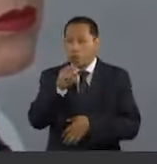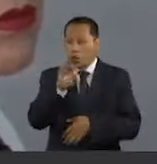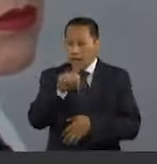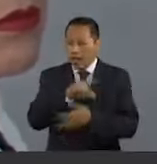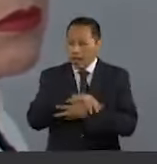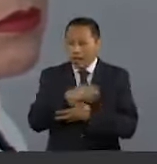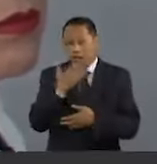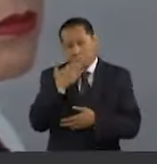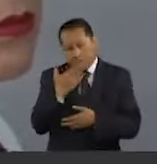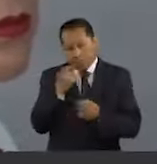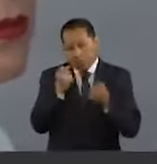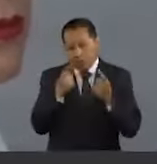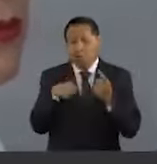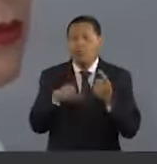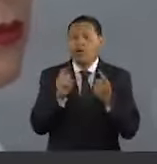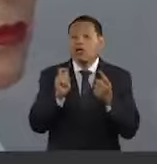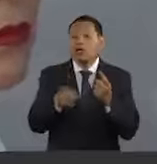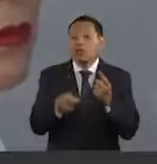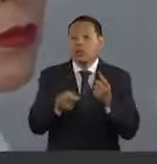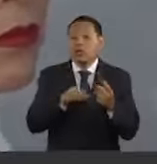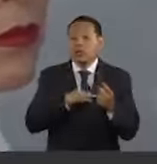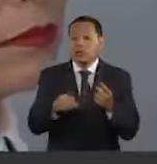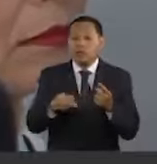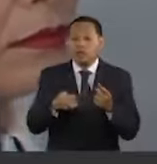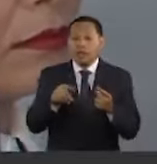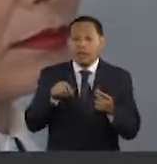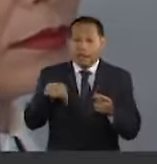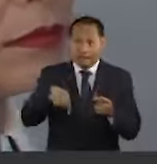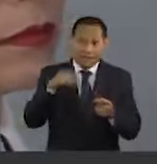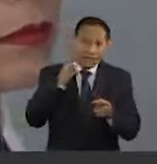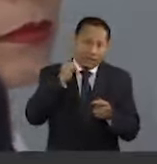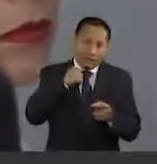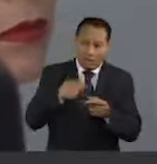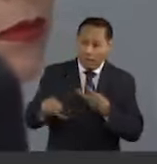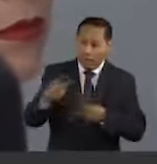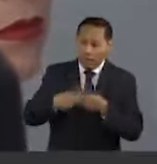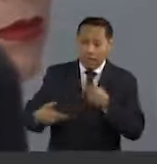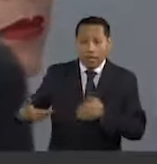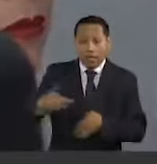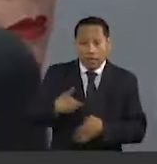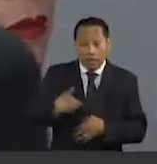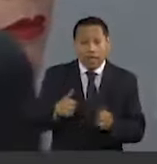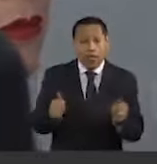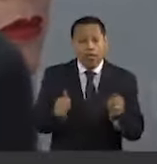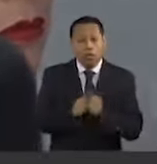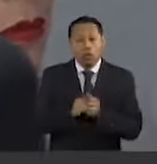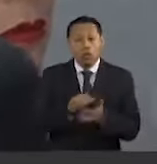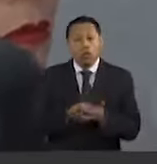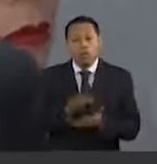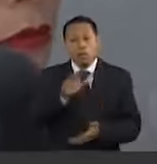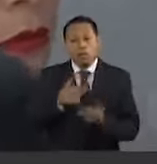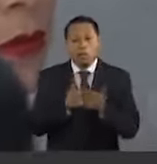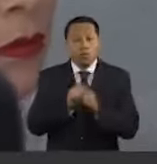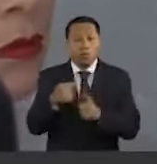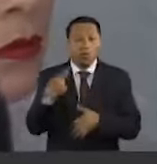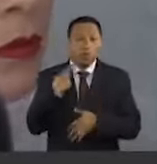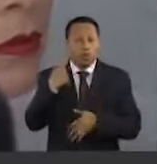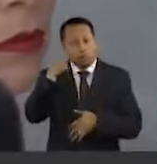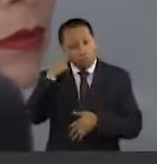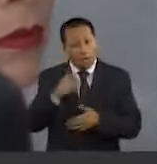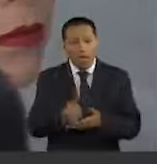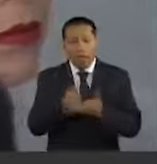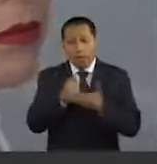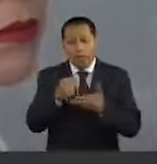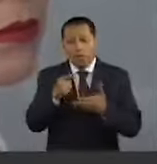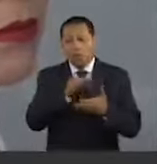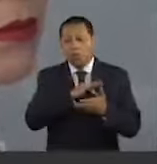bicamarismo de que tengan que venir a pedir ayuda al senado con mayoría del partido en el gobierno para que les ayuden a abrir